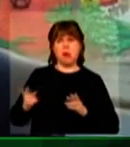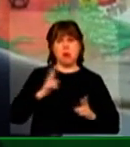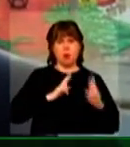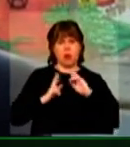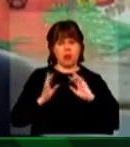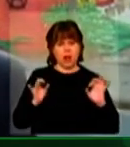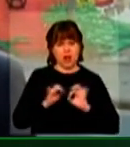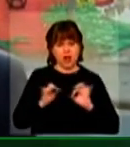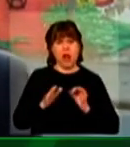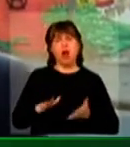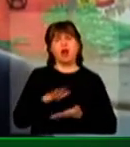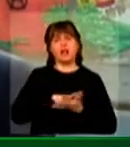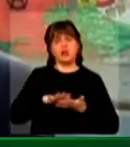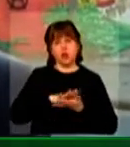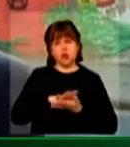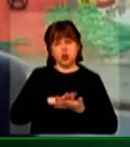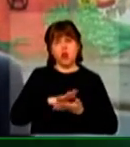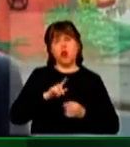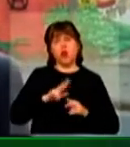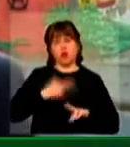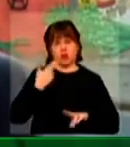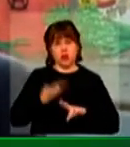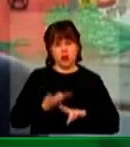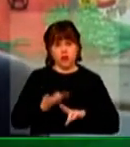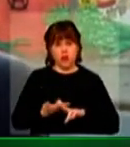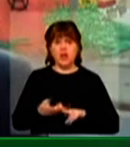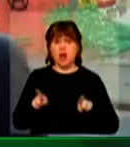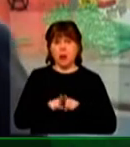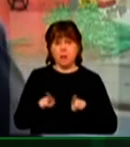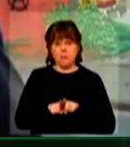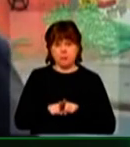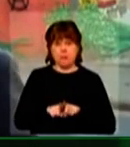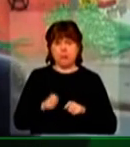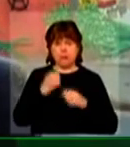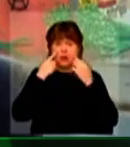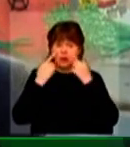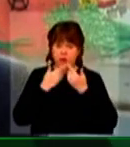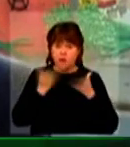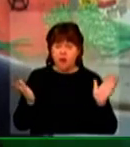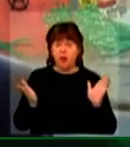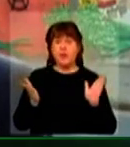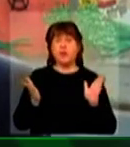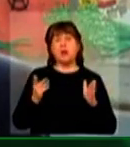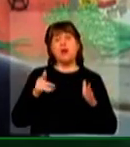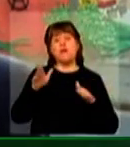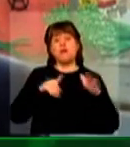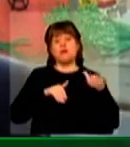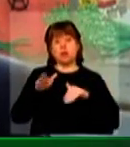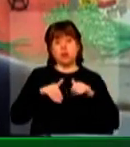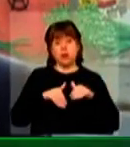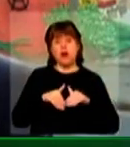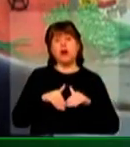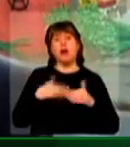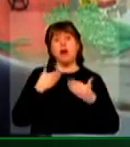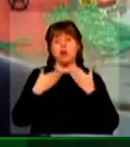ahora que la situación ha sido admitida y se ha hecho, digamos, más pública que lo que era, vamos a convocar un lugar